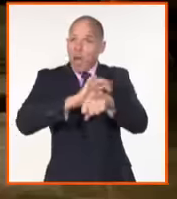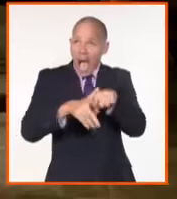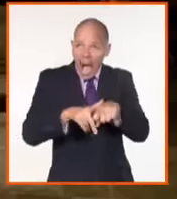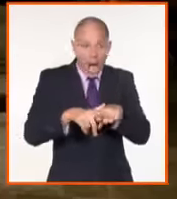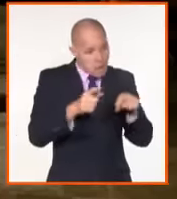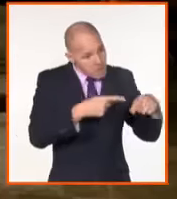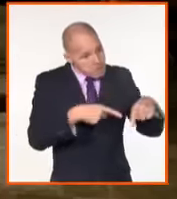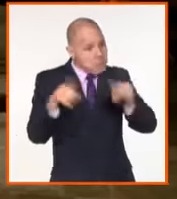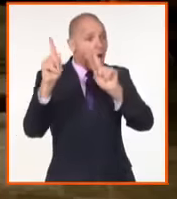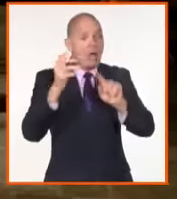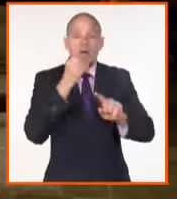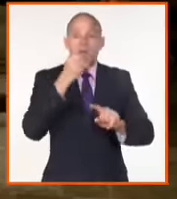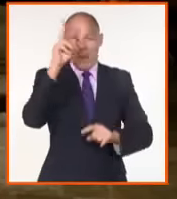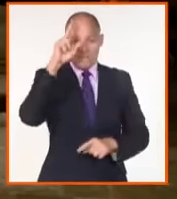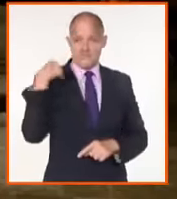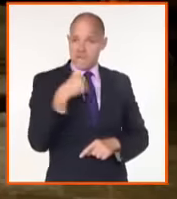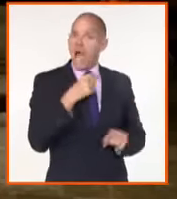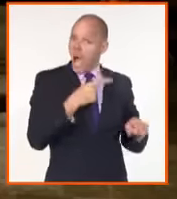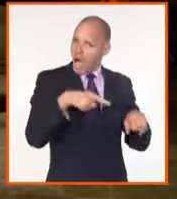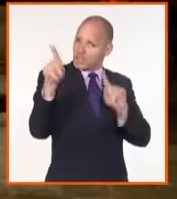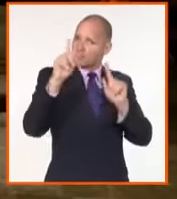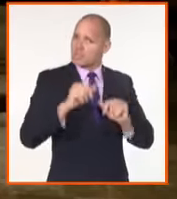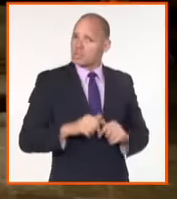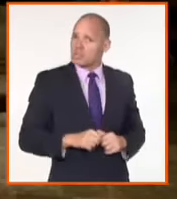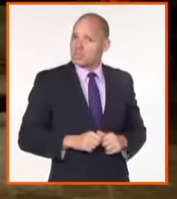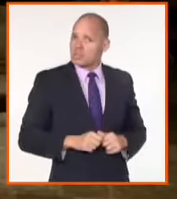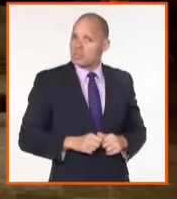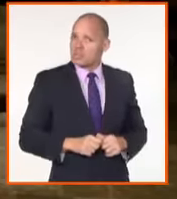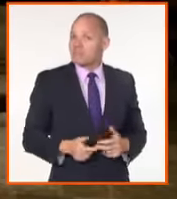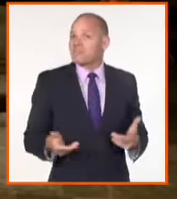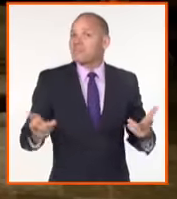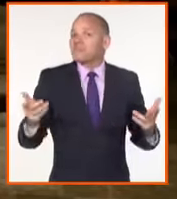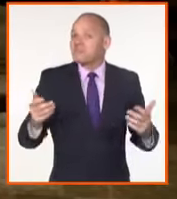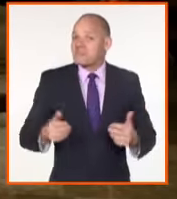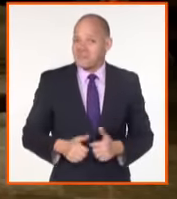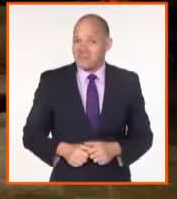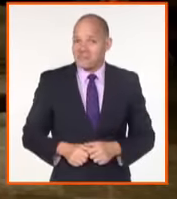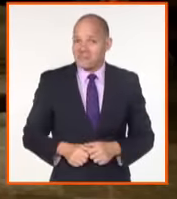que quieren condenar. Yo me pregunto, Arlene, con toda lógica,